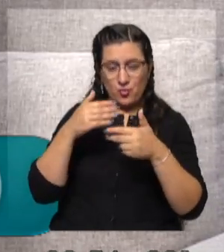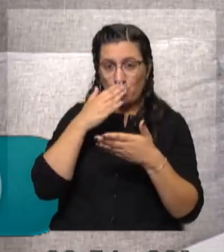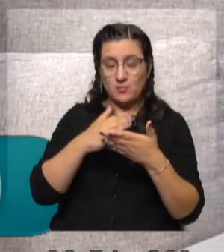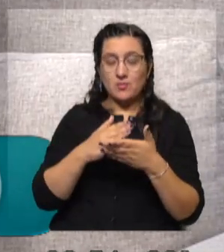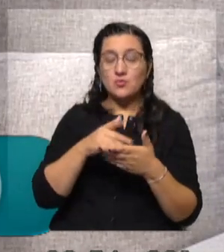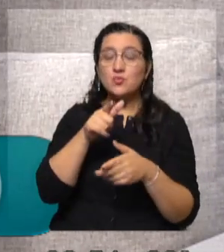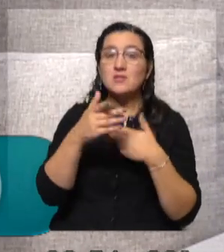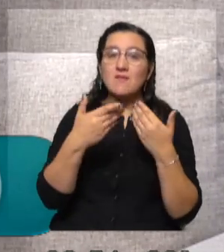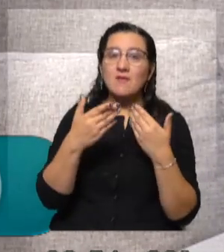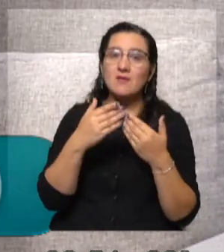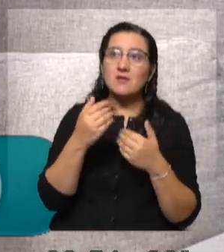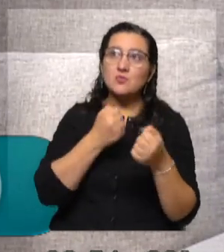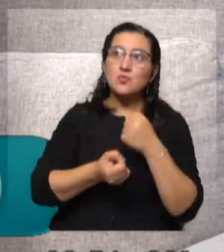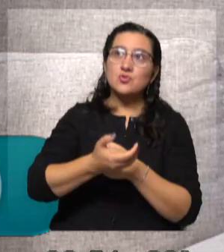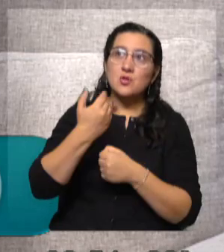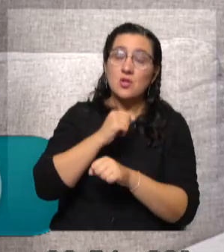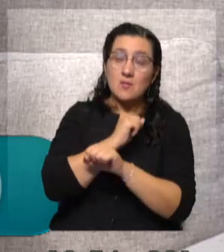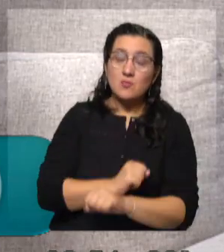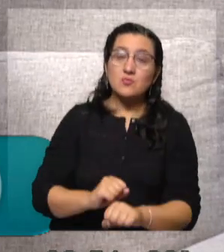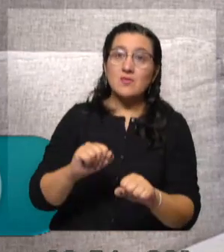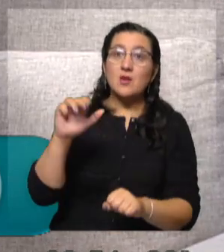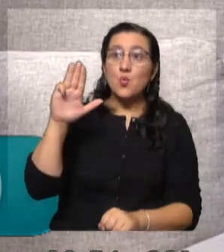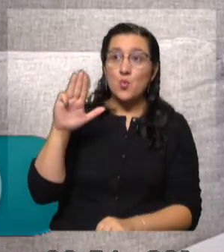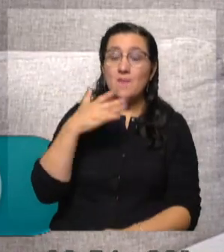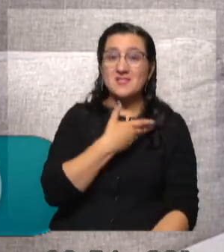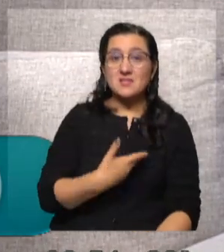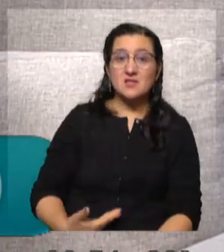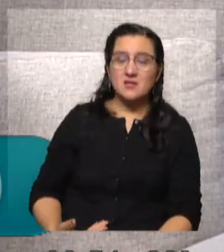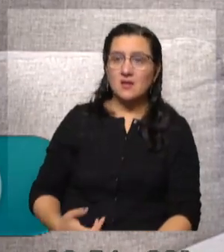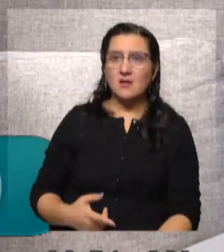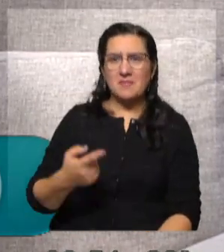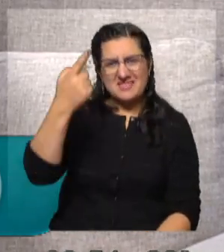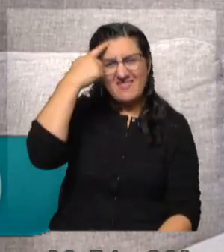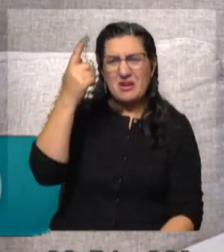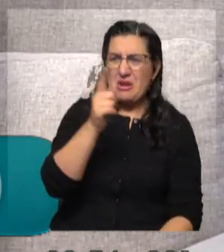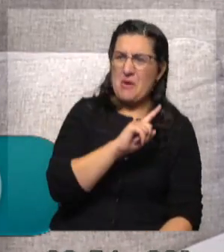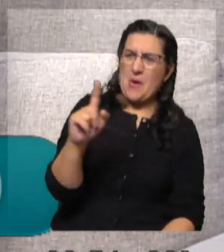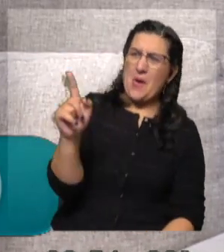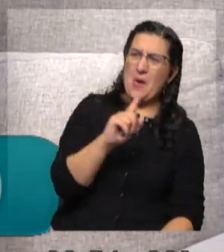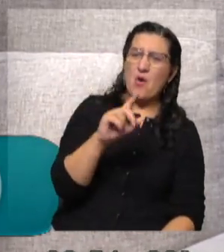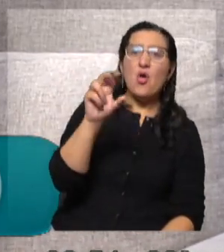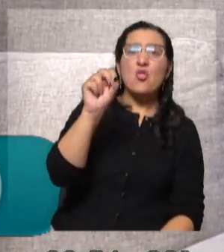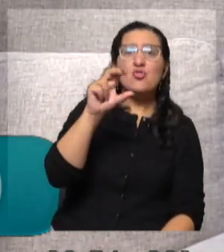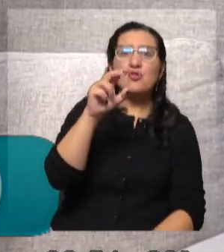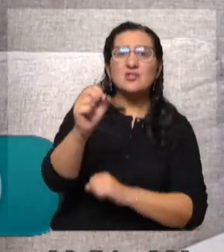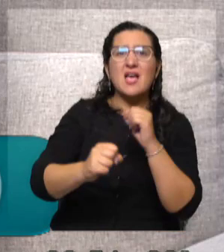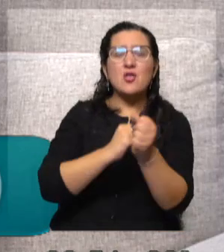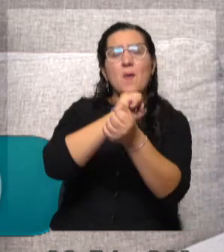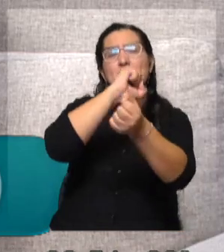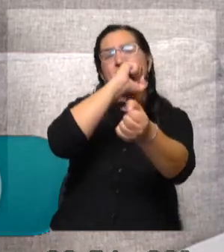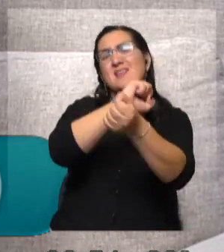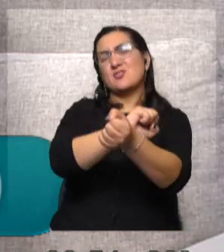hablaban hace unos años de la posibilidad de un Lula presidente era totalmente inviable 12 años de preso estaba condenado